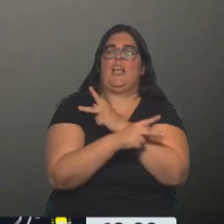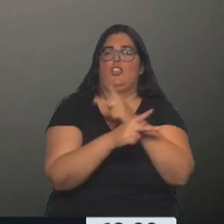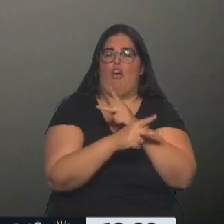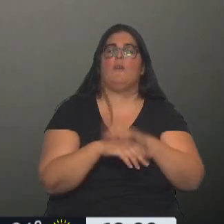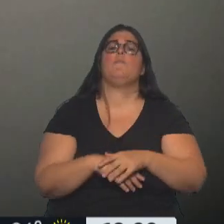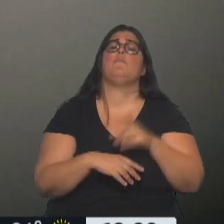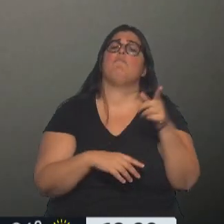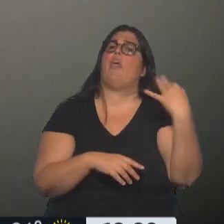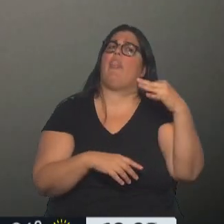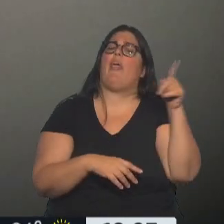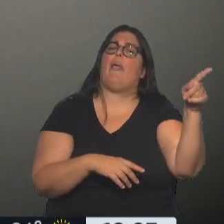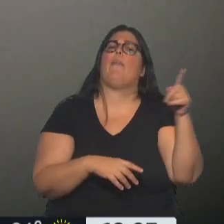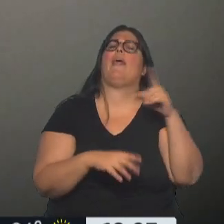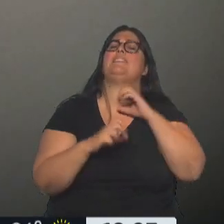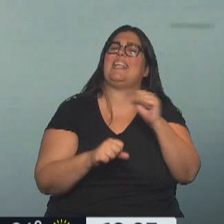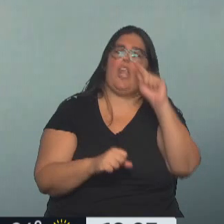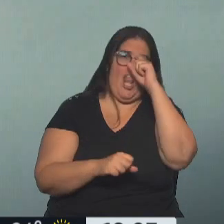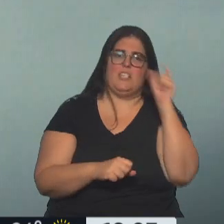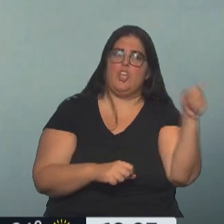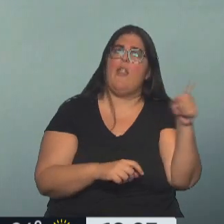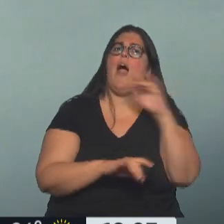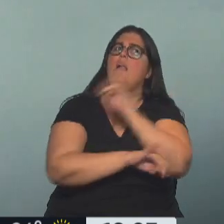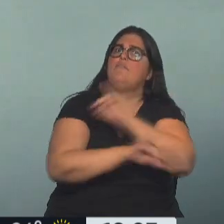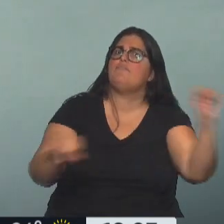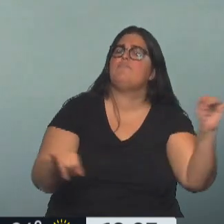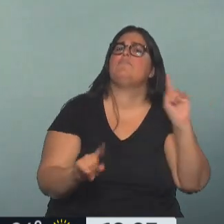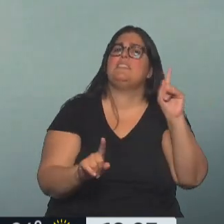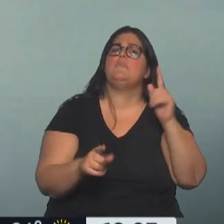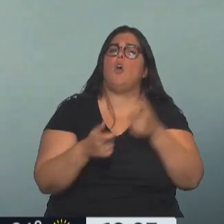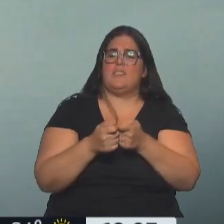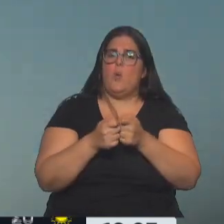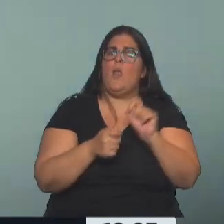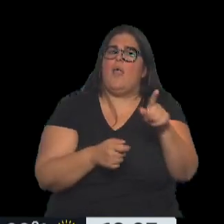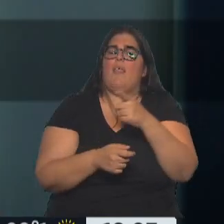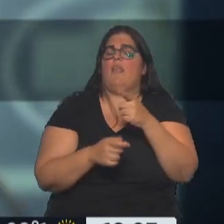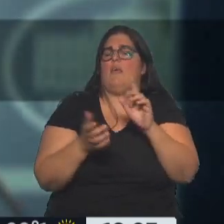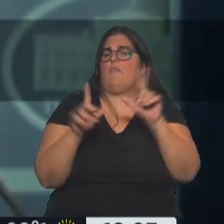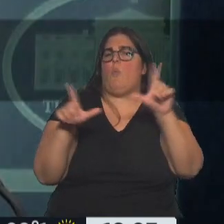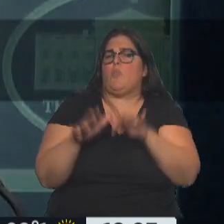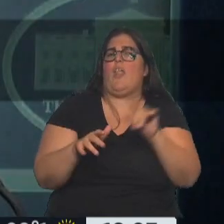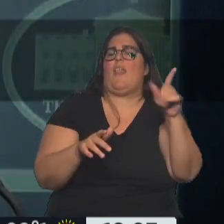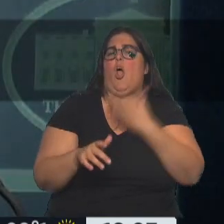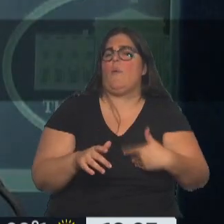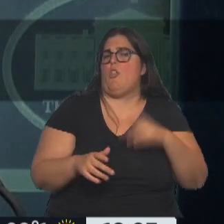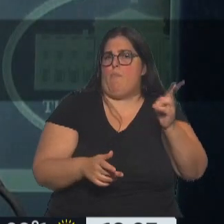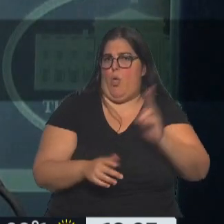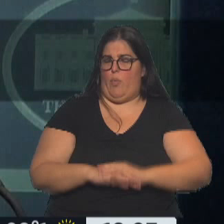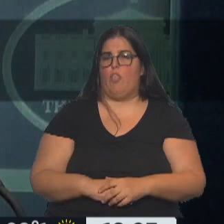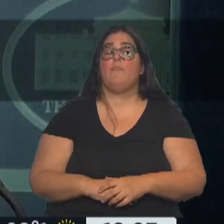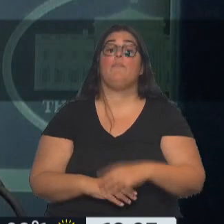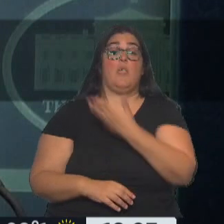Kirby, a aclarar que la aplicación continúa estando prohibida en los dispositivos del gobierno. The administration still